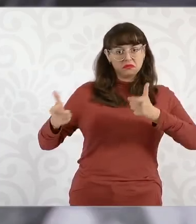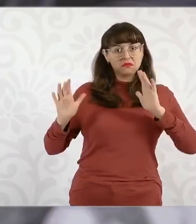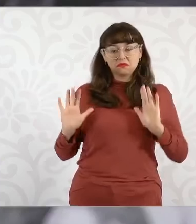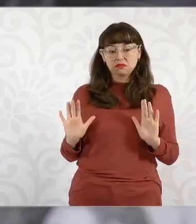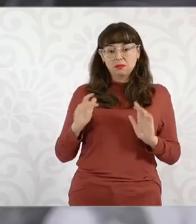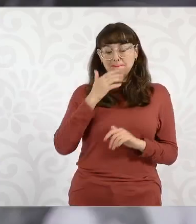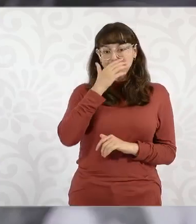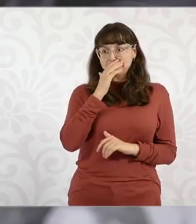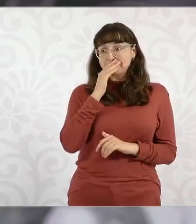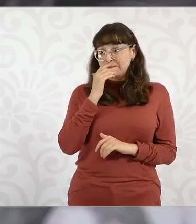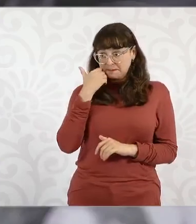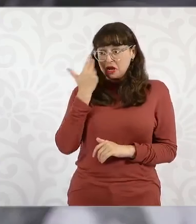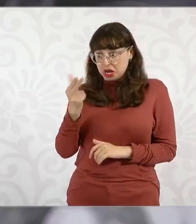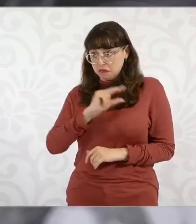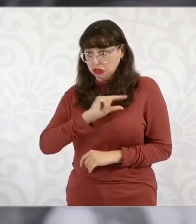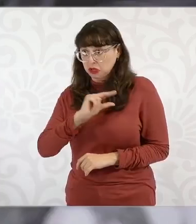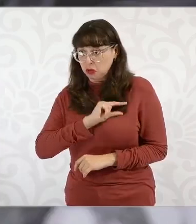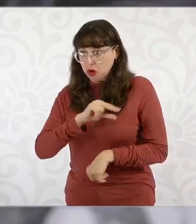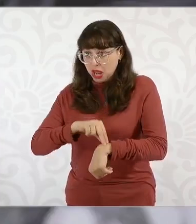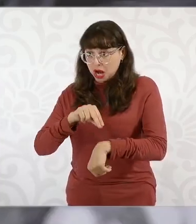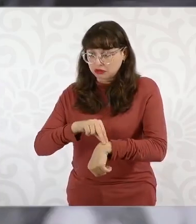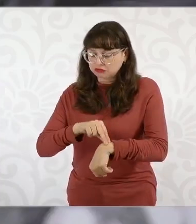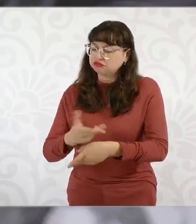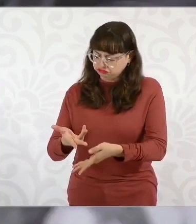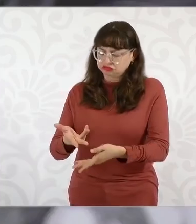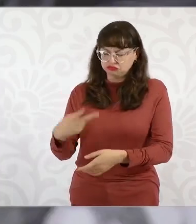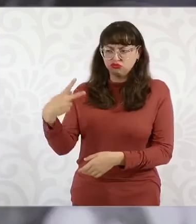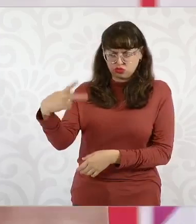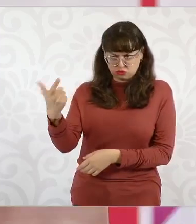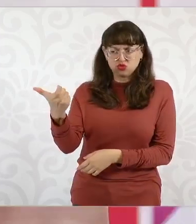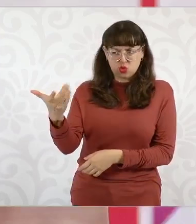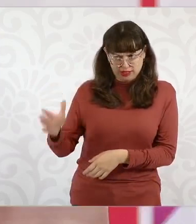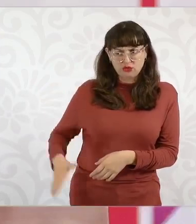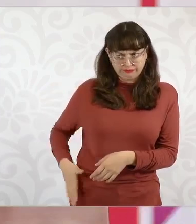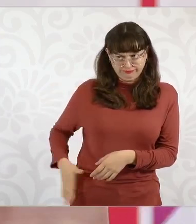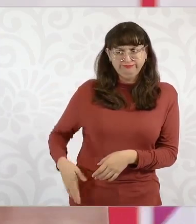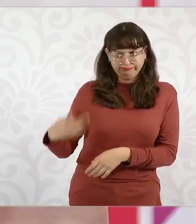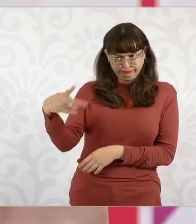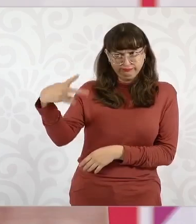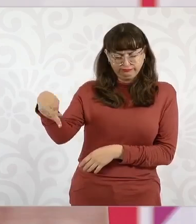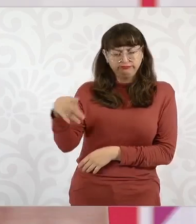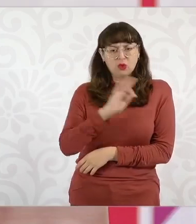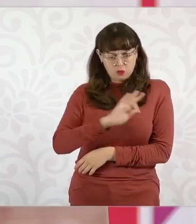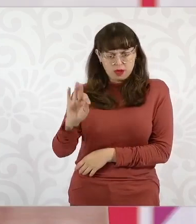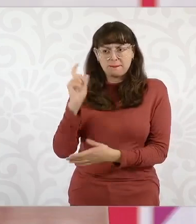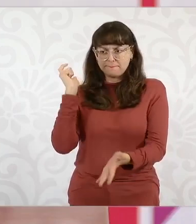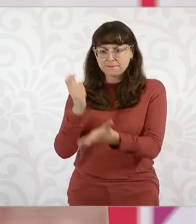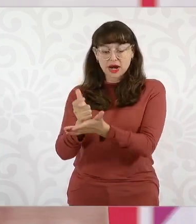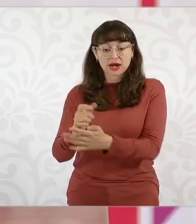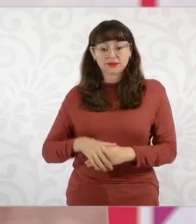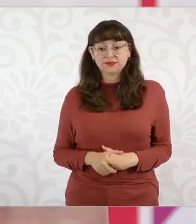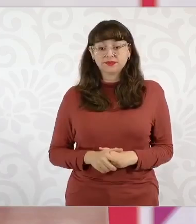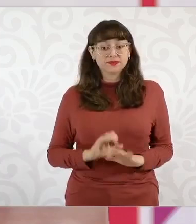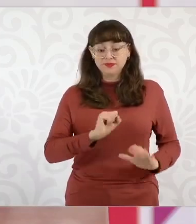Entonces, y con eso pues les podría alcanzar para un seguro de gastos médicos mayores, si así lo desean. Pero no,